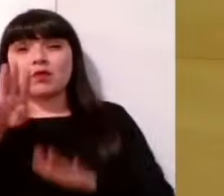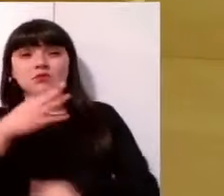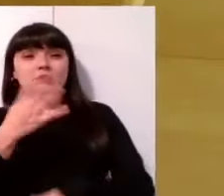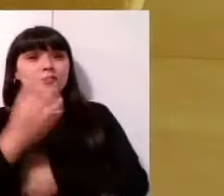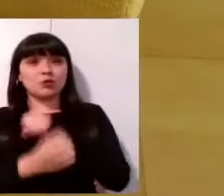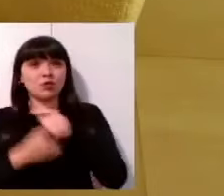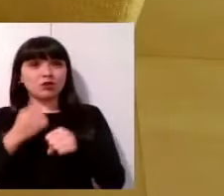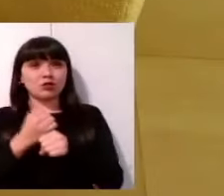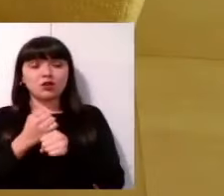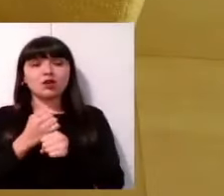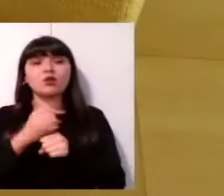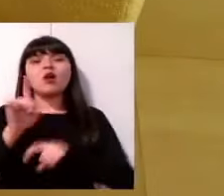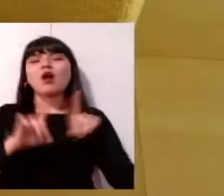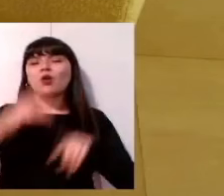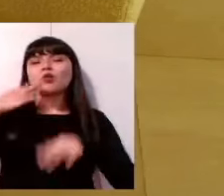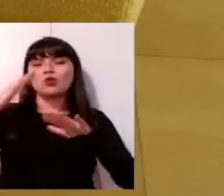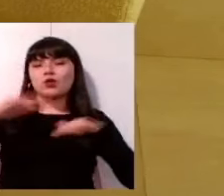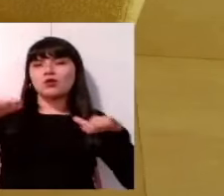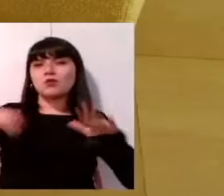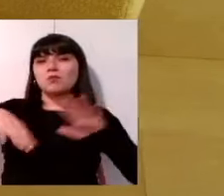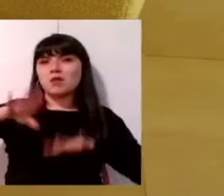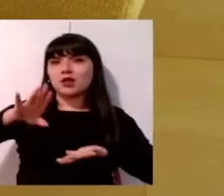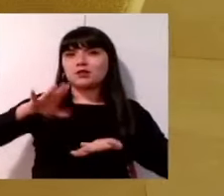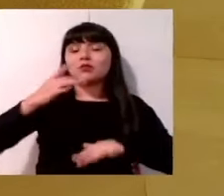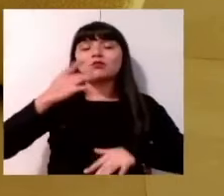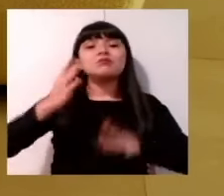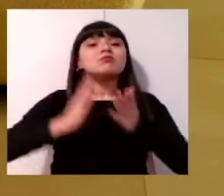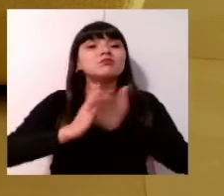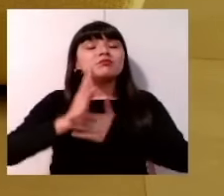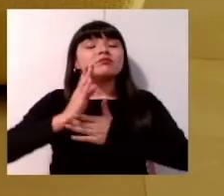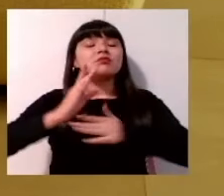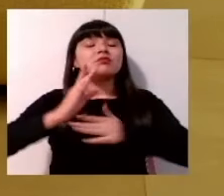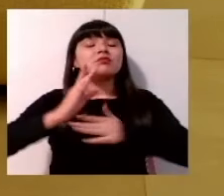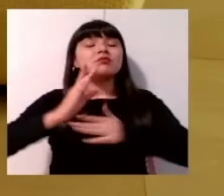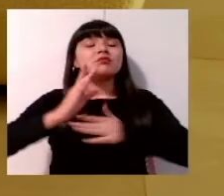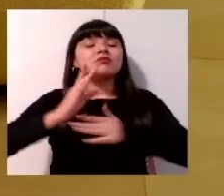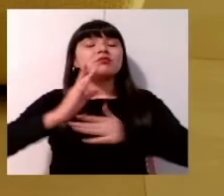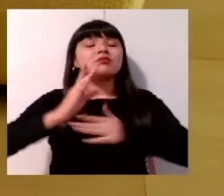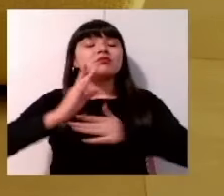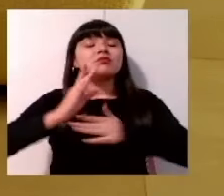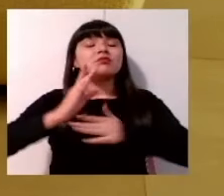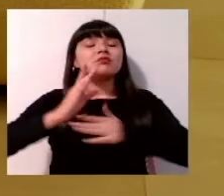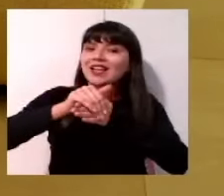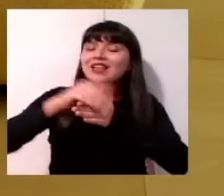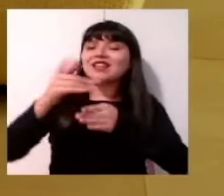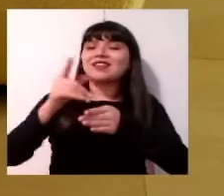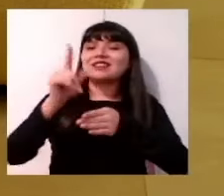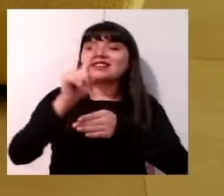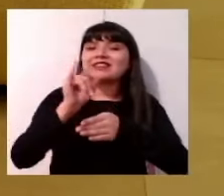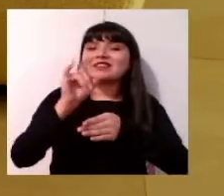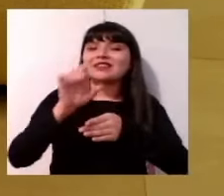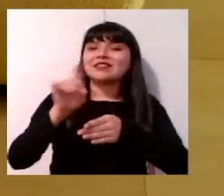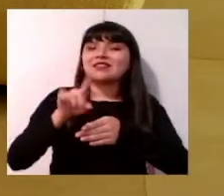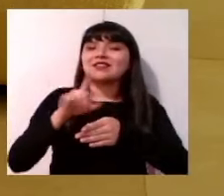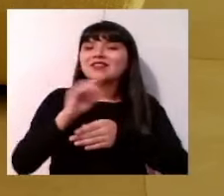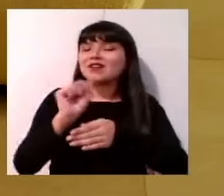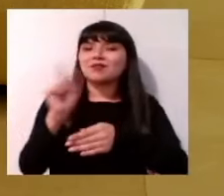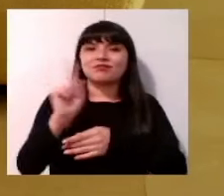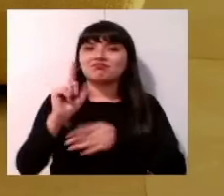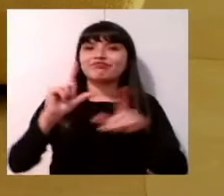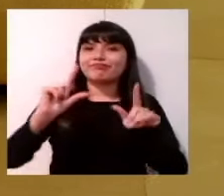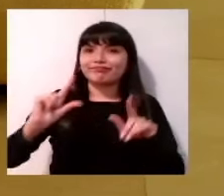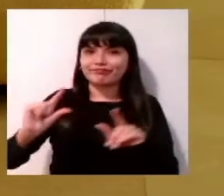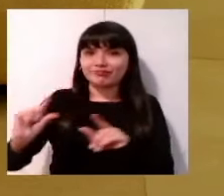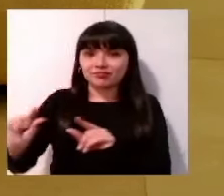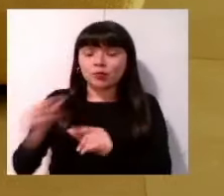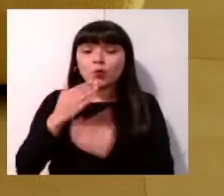3, ya empiezan a dejar la siesta. Y lo importante de la siesta... O sea, cuando entran al colegio, que no duerman siesta. De todas maneras, sí, porque si